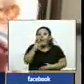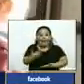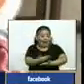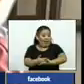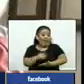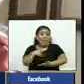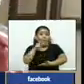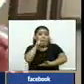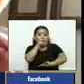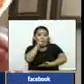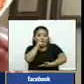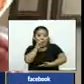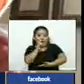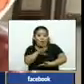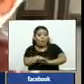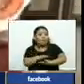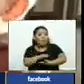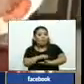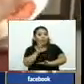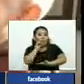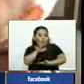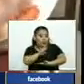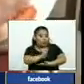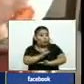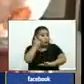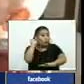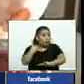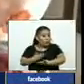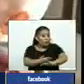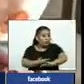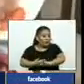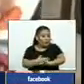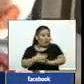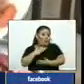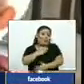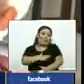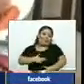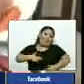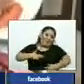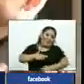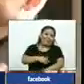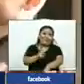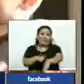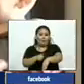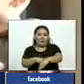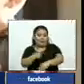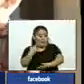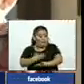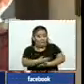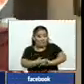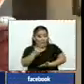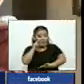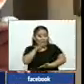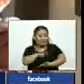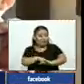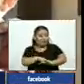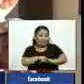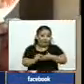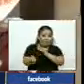a hacer beatbox a su pequeño hijo. Y pasan un momento muy divertido. Realmente el bebé tiene un